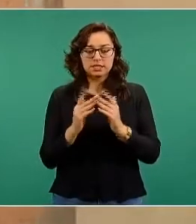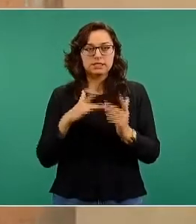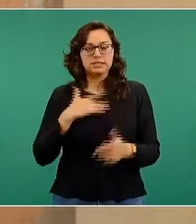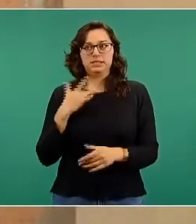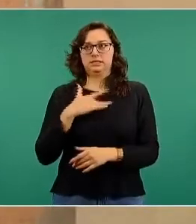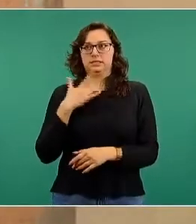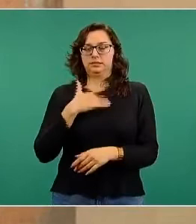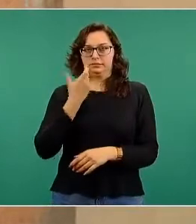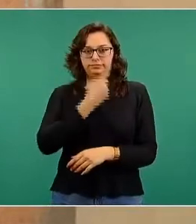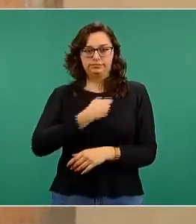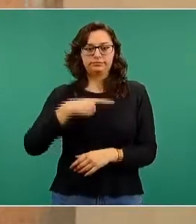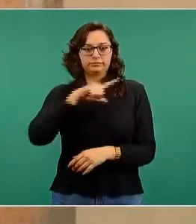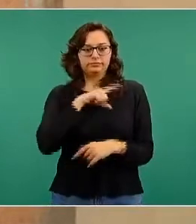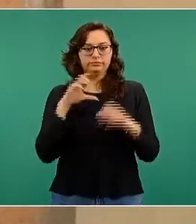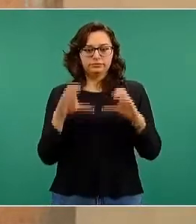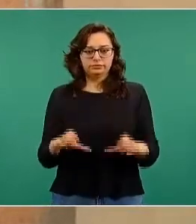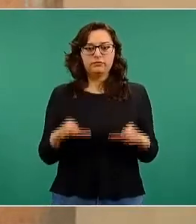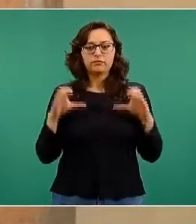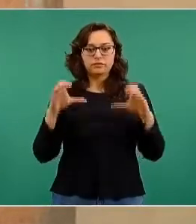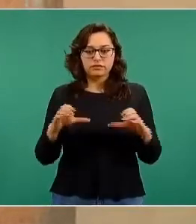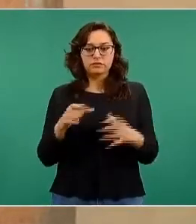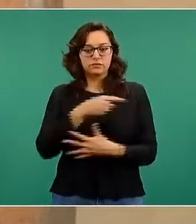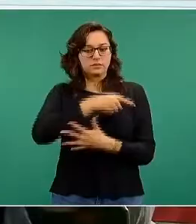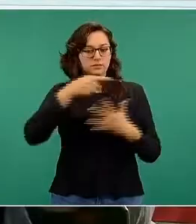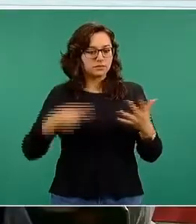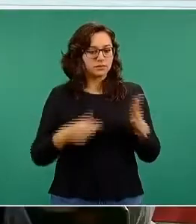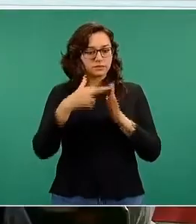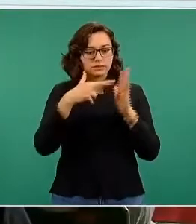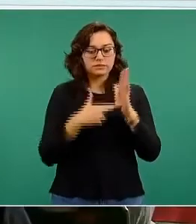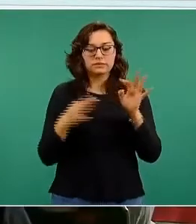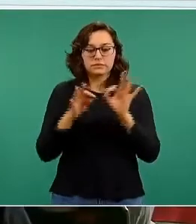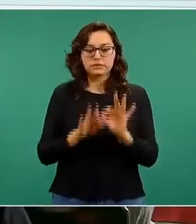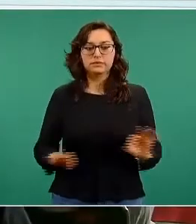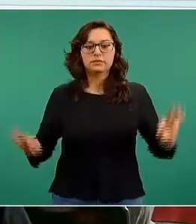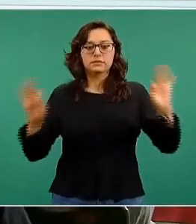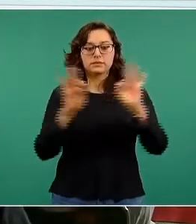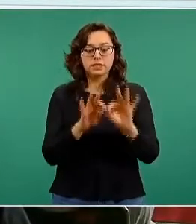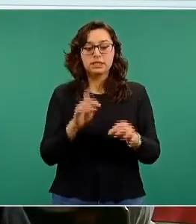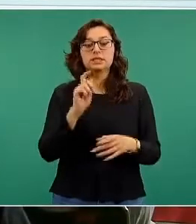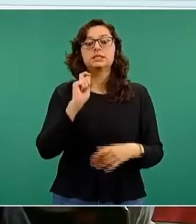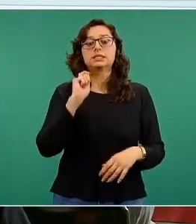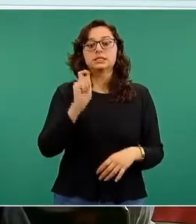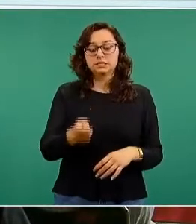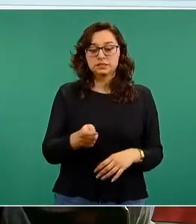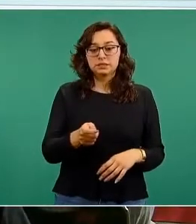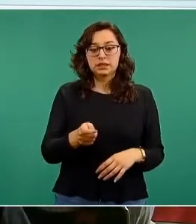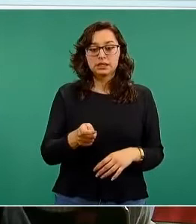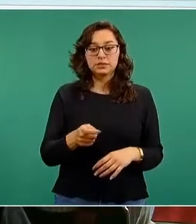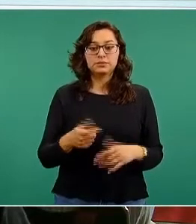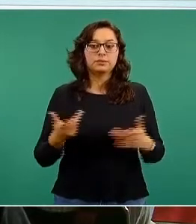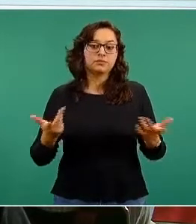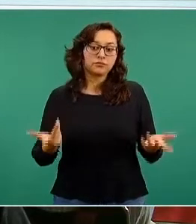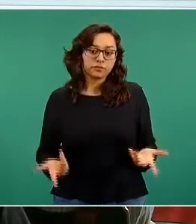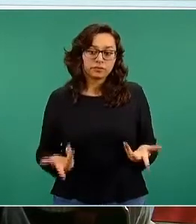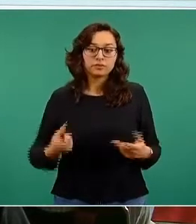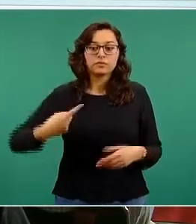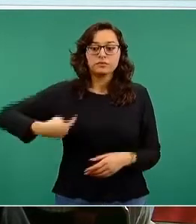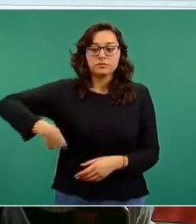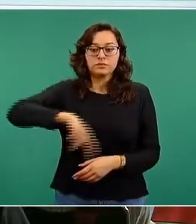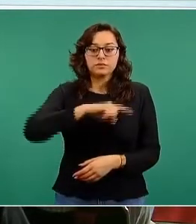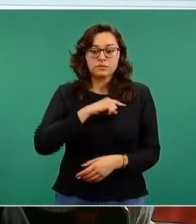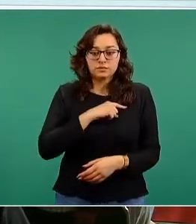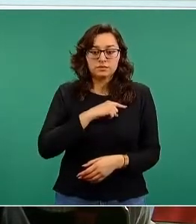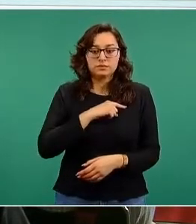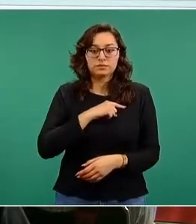les permita realizar las acciones que son fundamentales. Es decir, si nosotros podemos hacer,